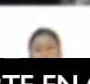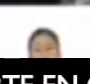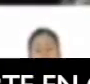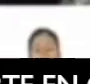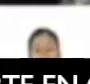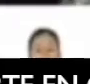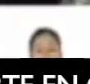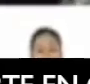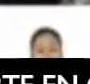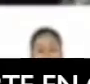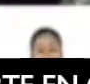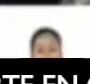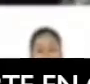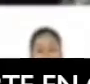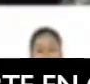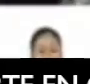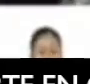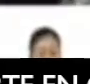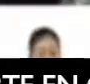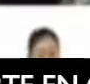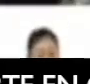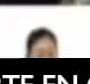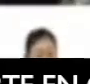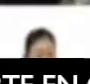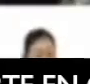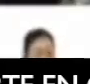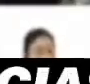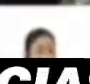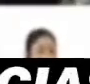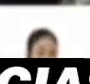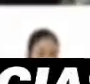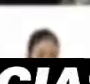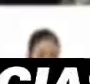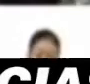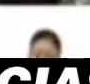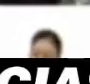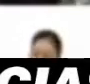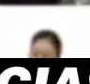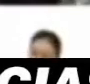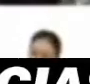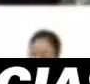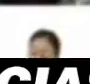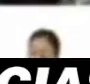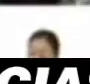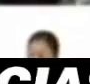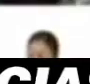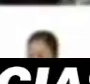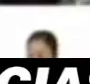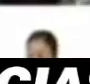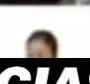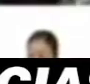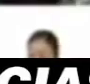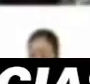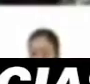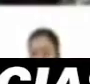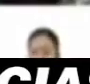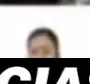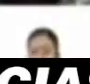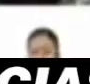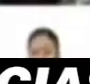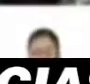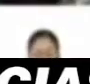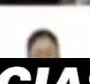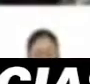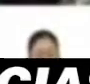Ni una barda, como media barda, nomás acabó. Ahí donde iba a haber una refinería, el presidente López Obrador